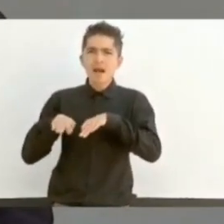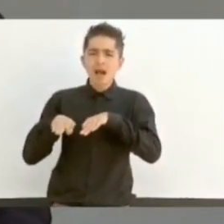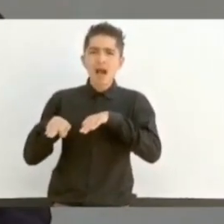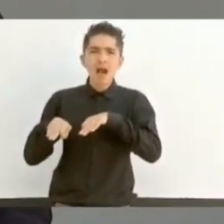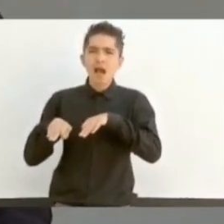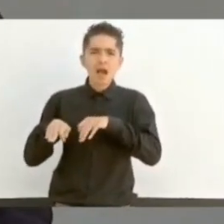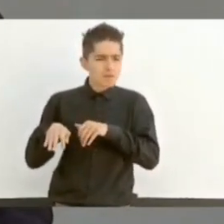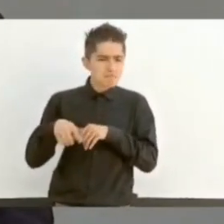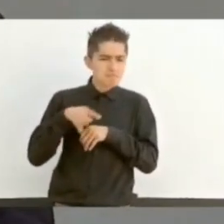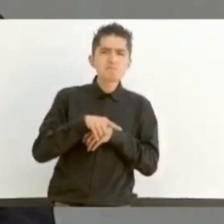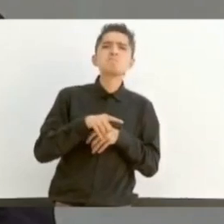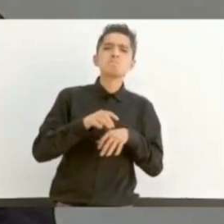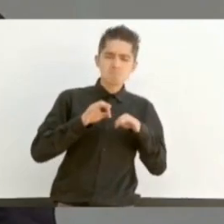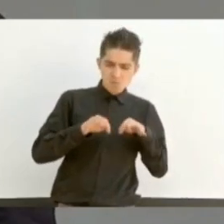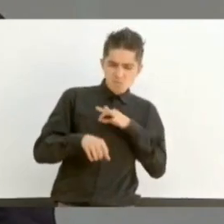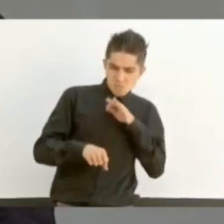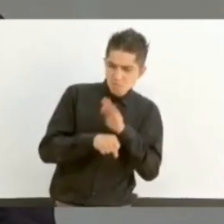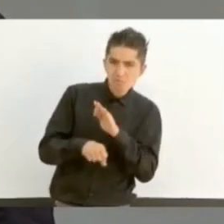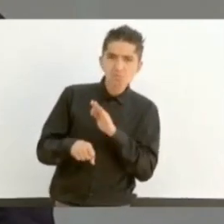Por eso